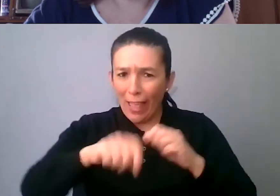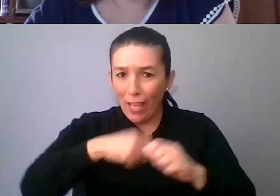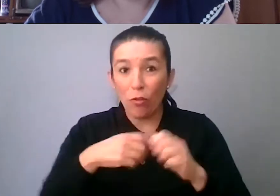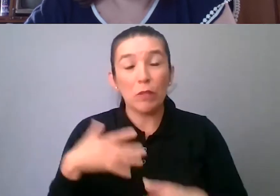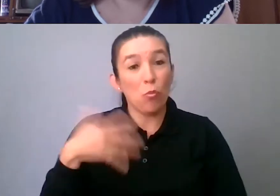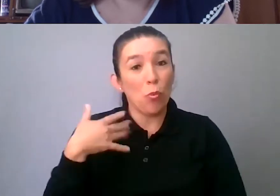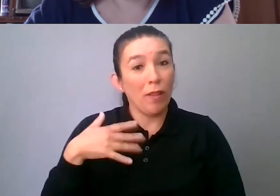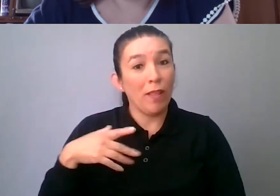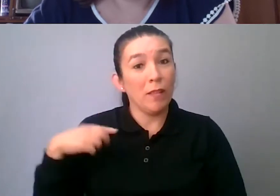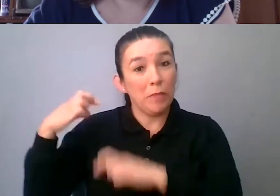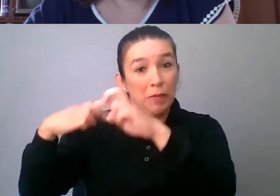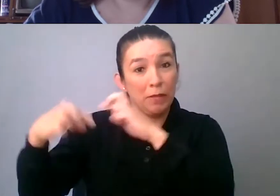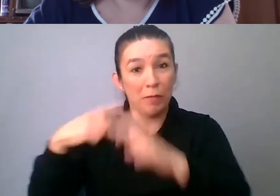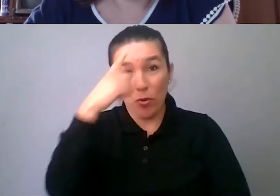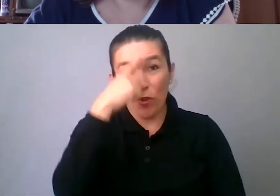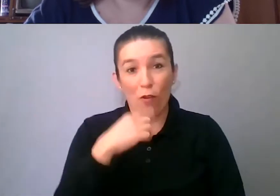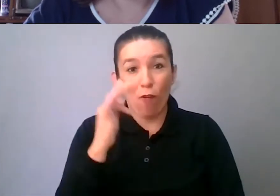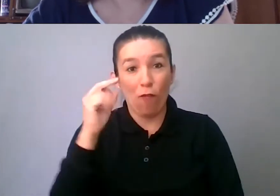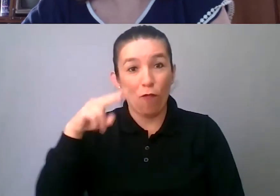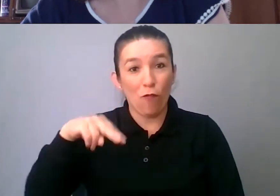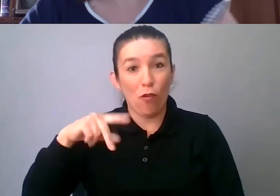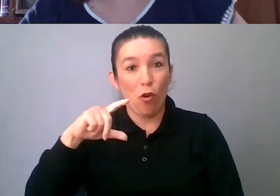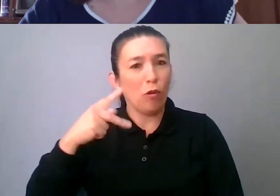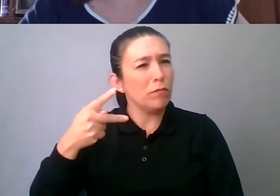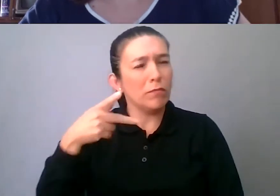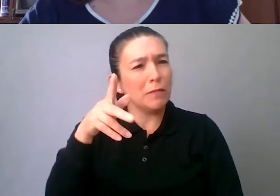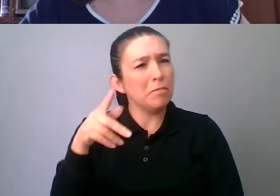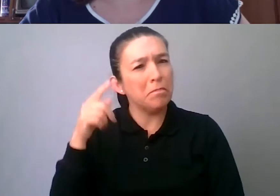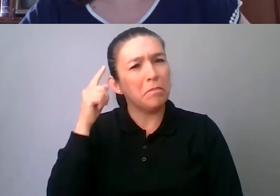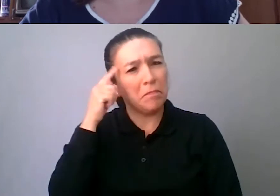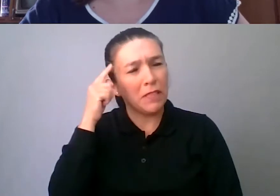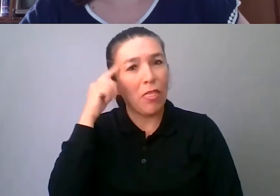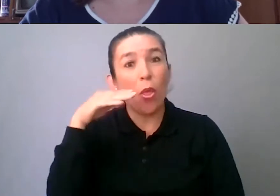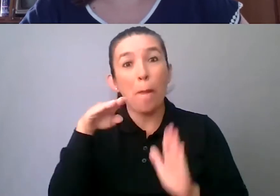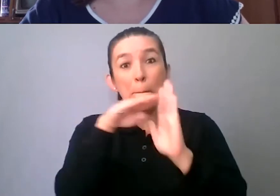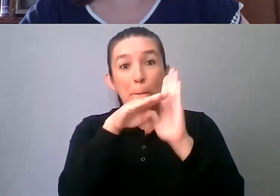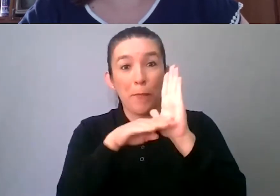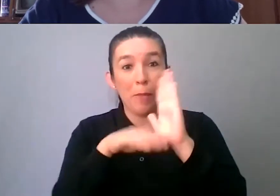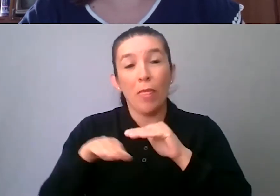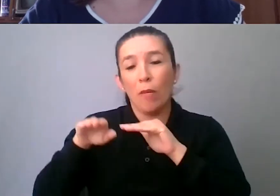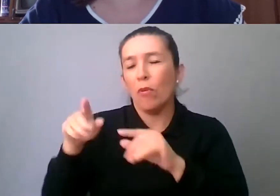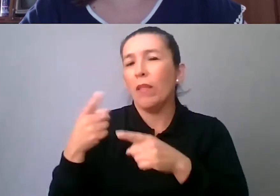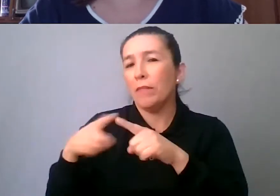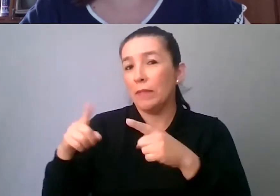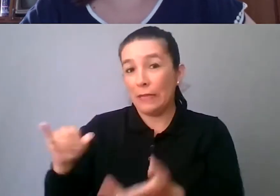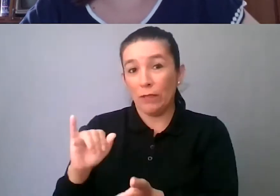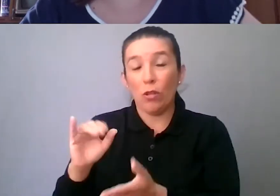patrimonial del Museo Funk, que se enmarca en el programa de apoyo a